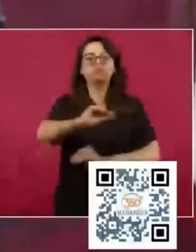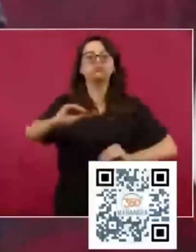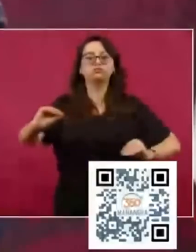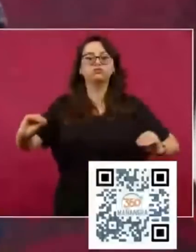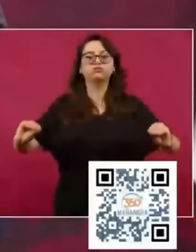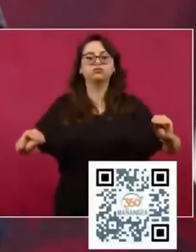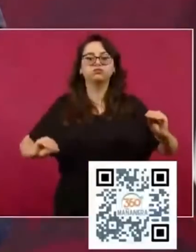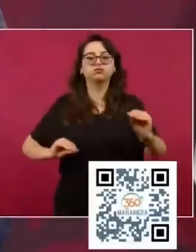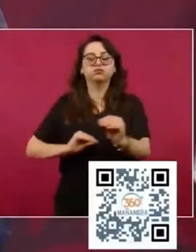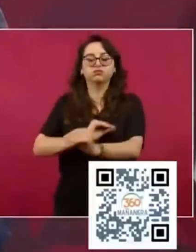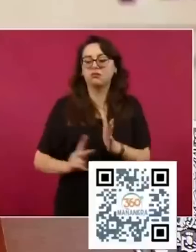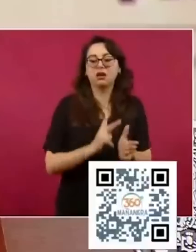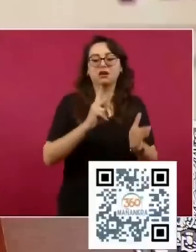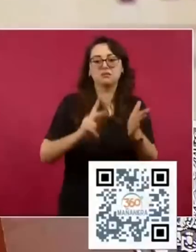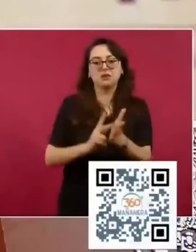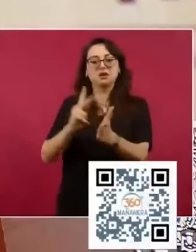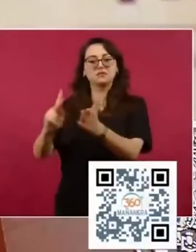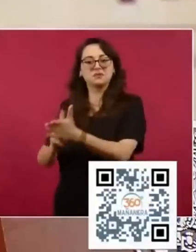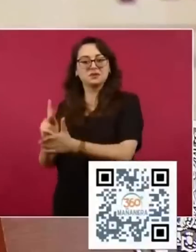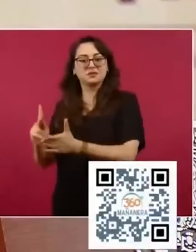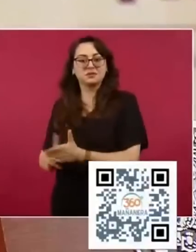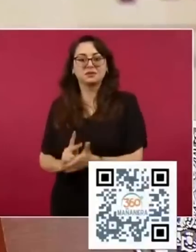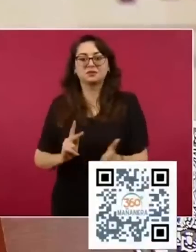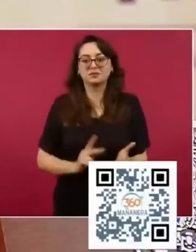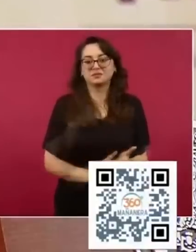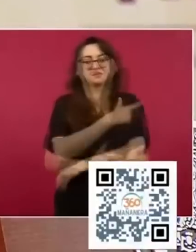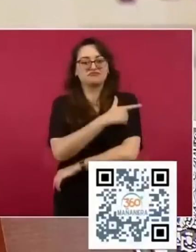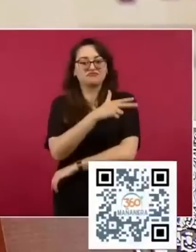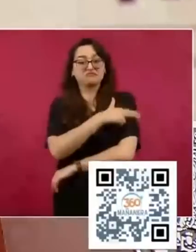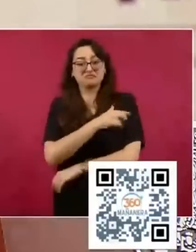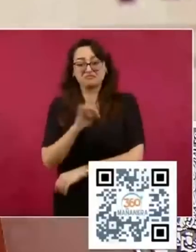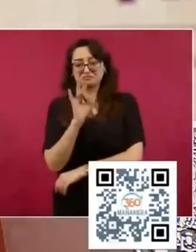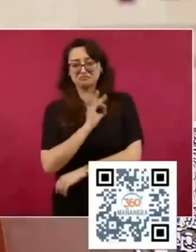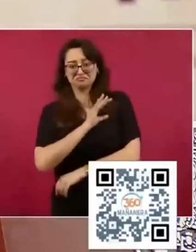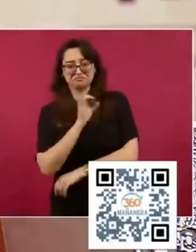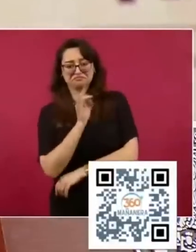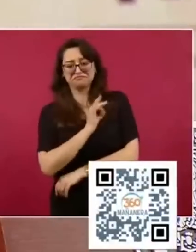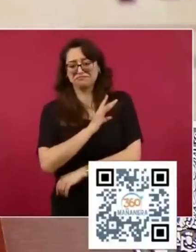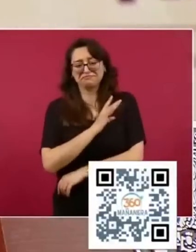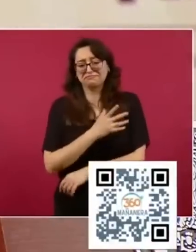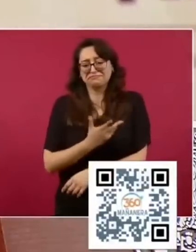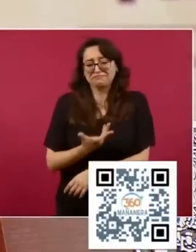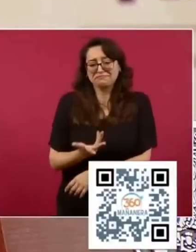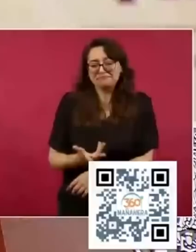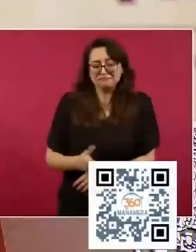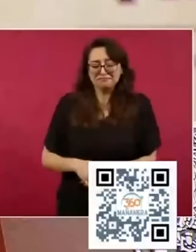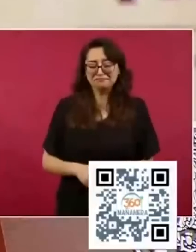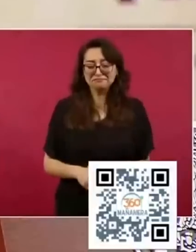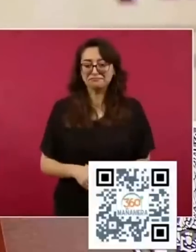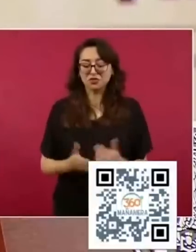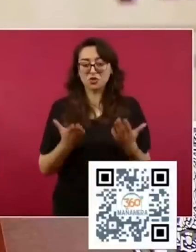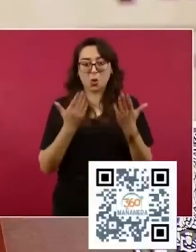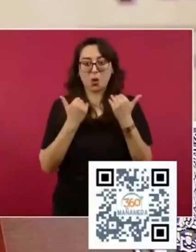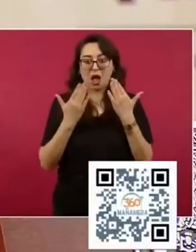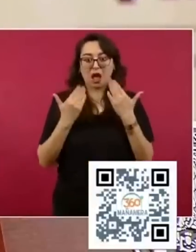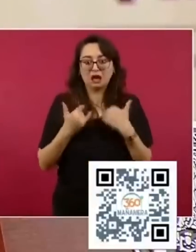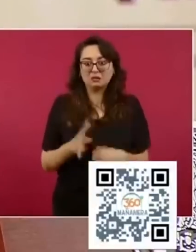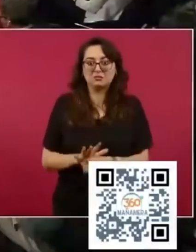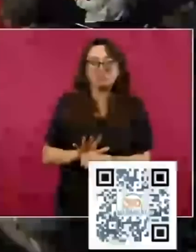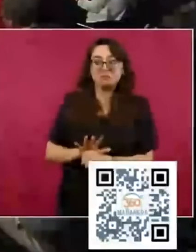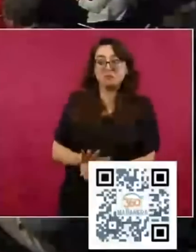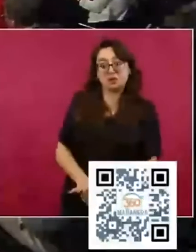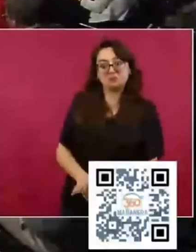de modo que no son intimidados fácilmente no les pueden